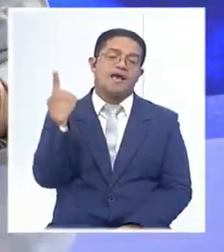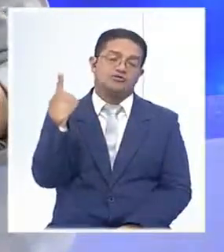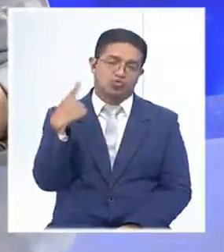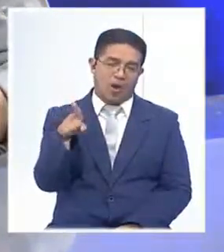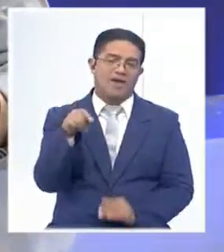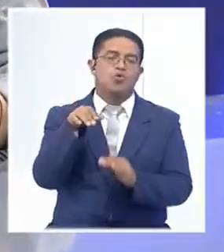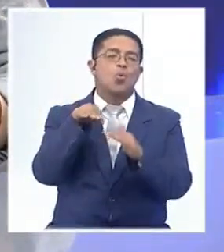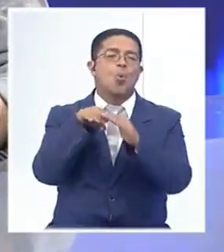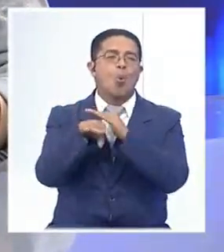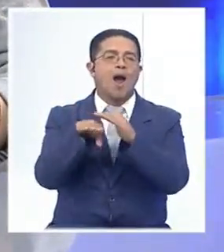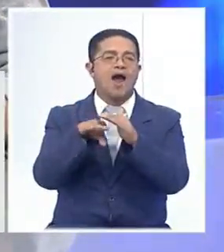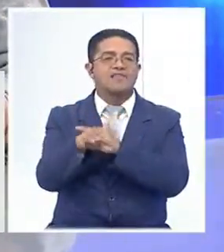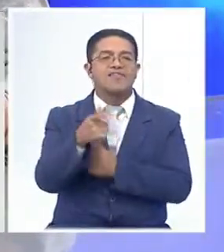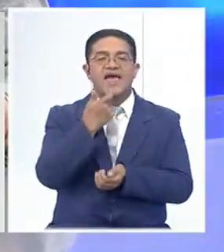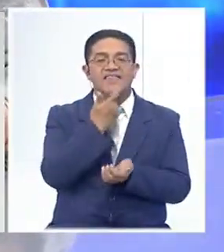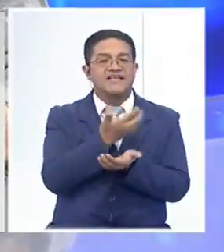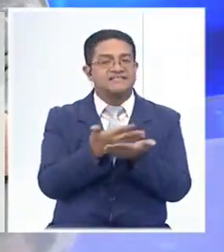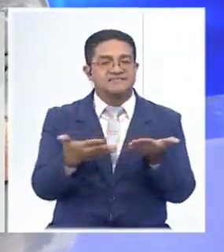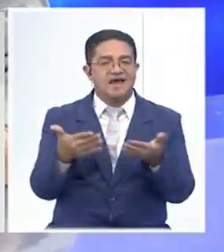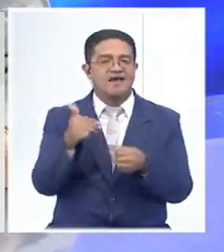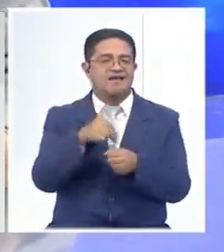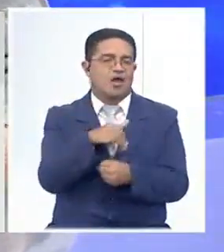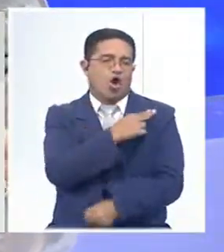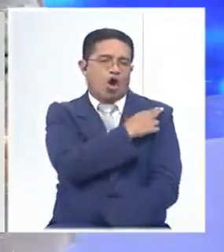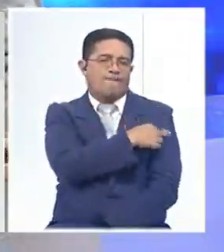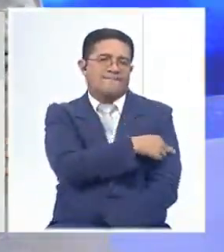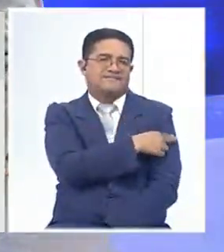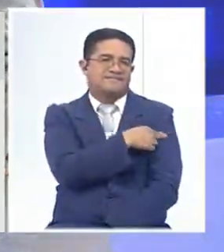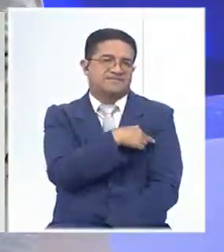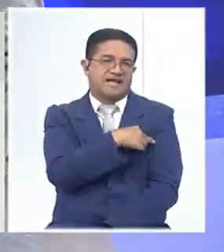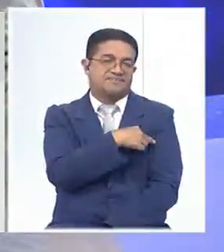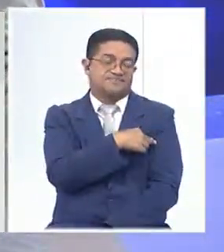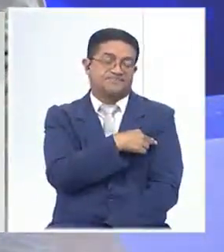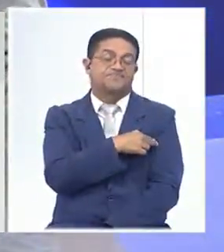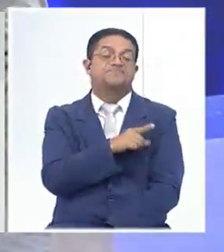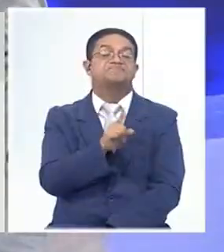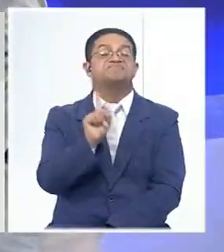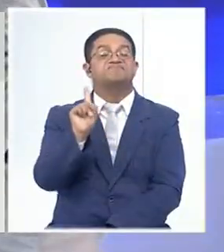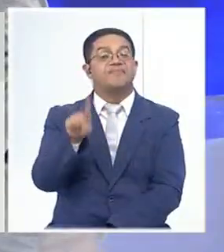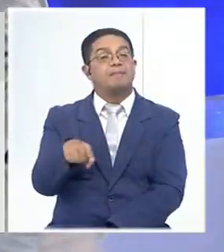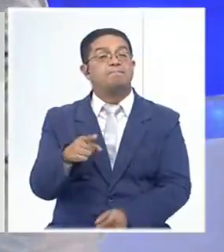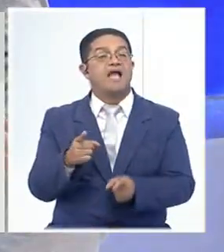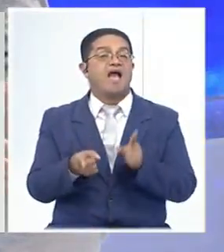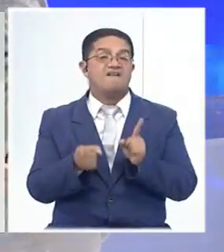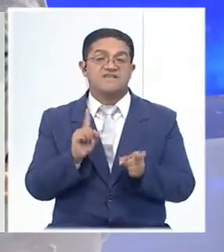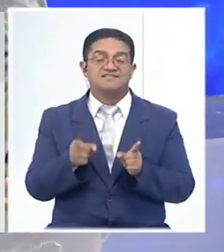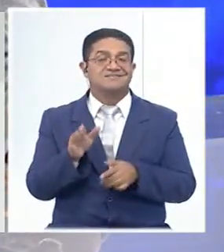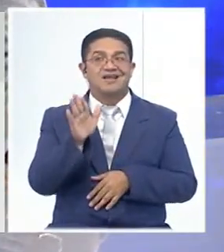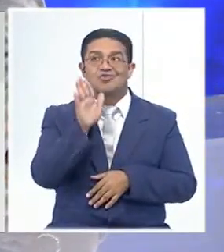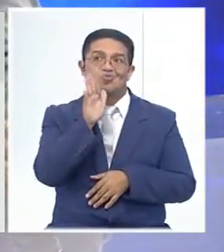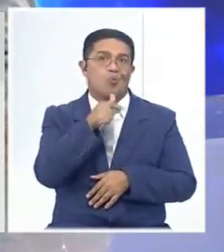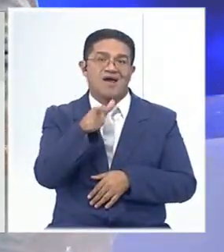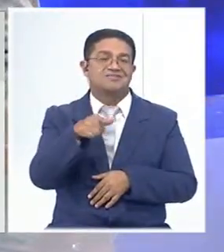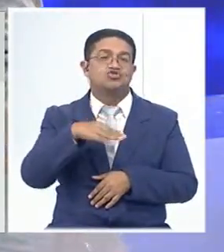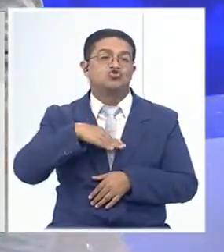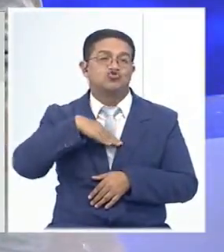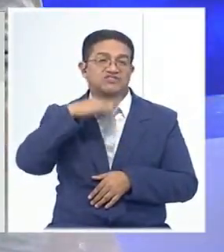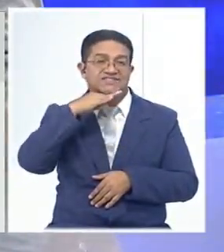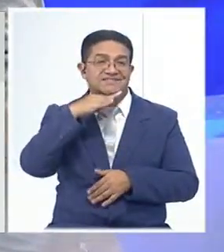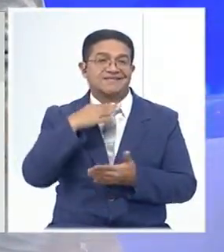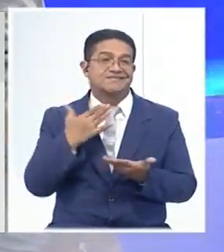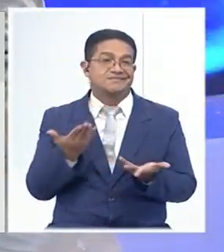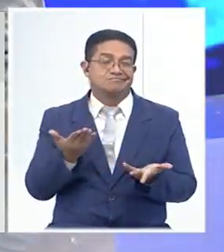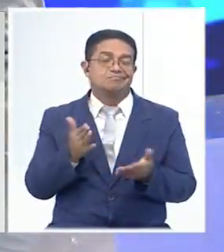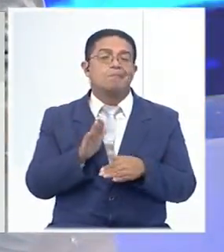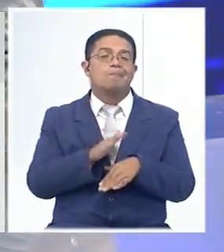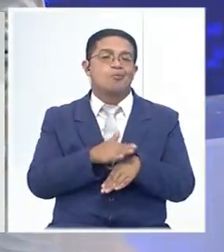reserva de sangre que se necesita para un paciente. Además, muchas veces no se tiene la reposición necesaria porque, bueno,